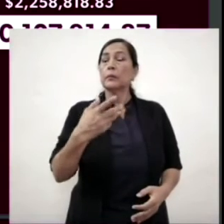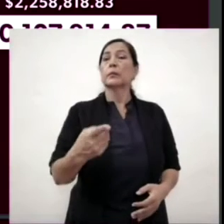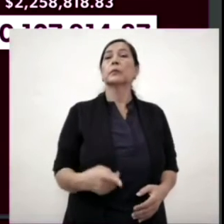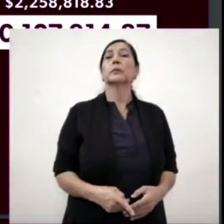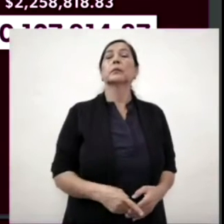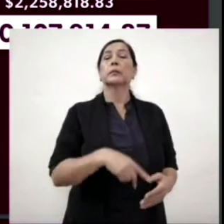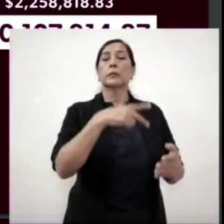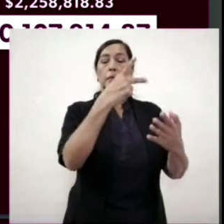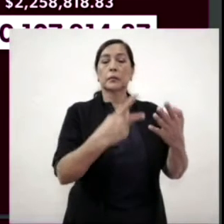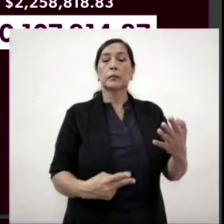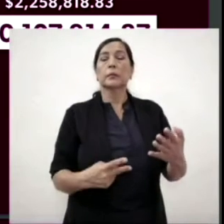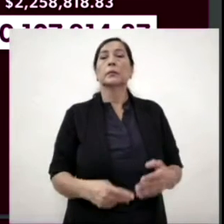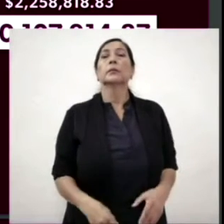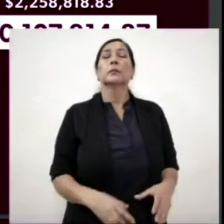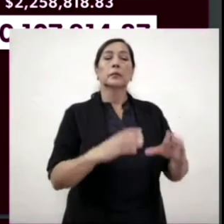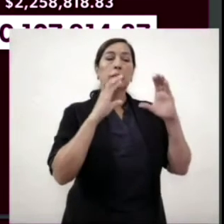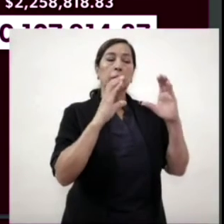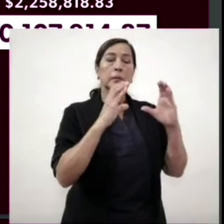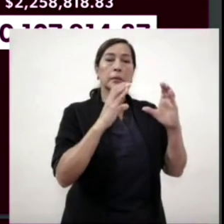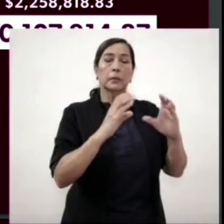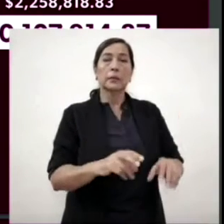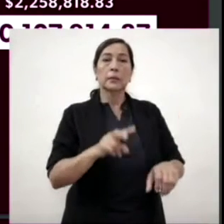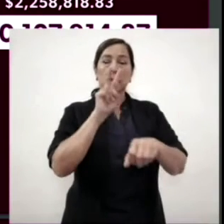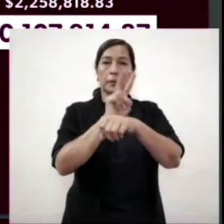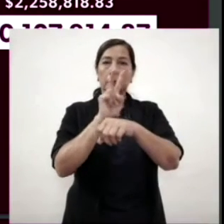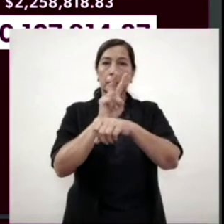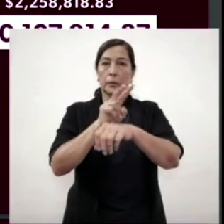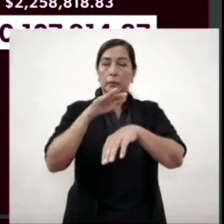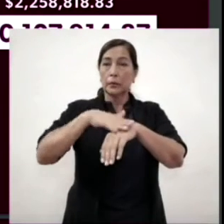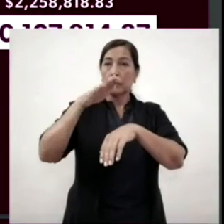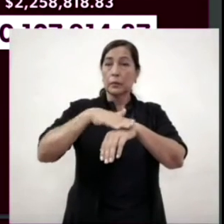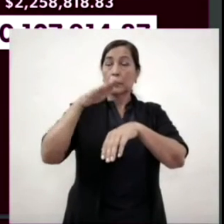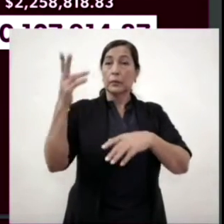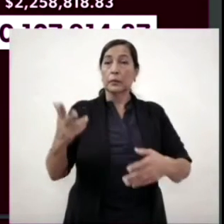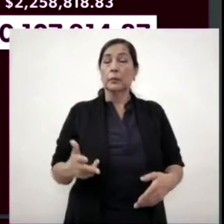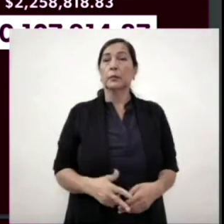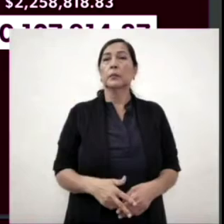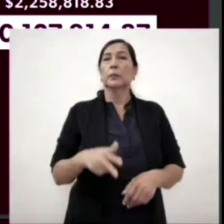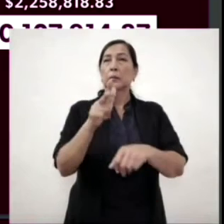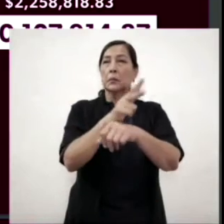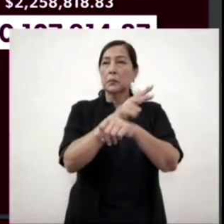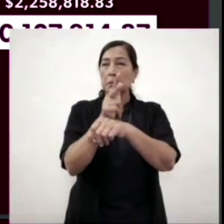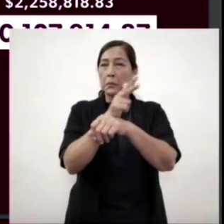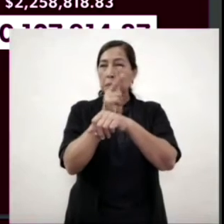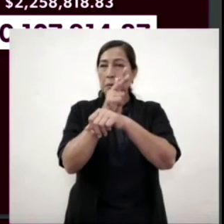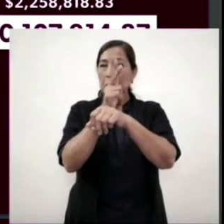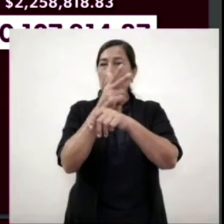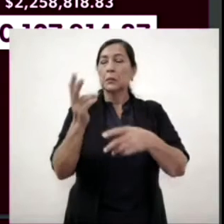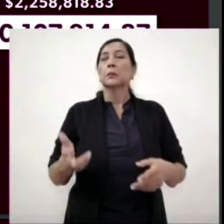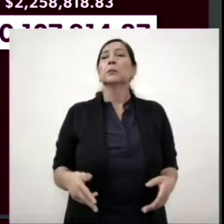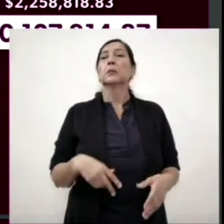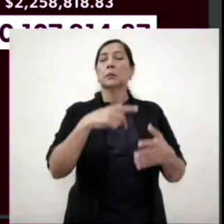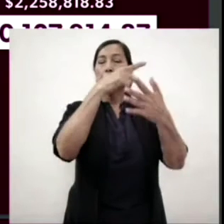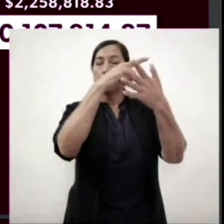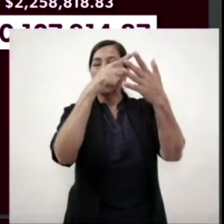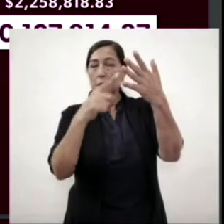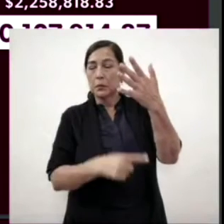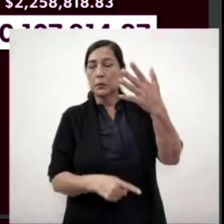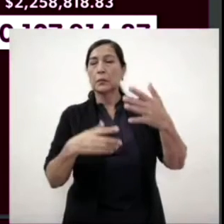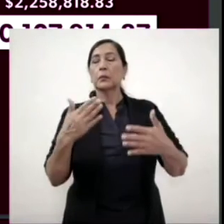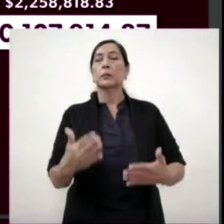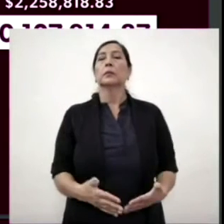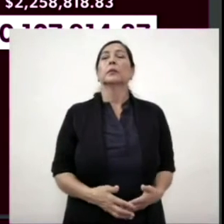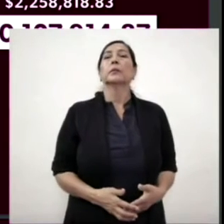participación ciudadana, sistema nacional de atención de llamadas de emergencia y denuncias ciudadanas y la red nacional de